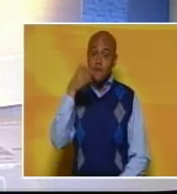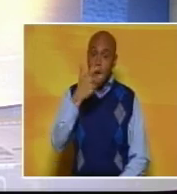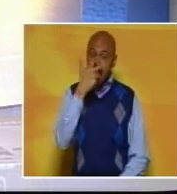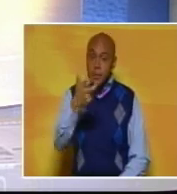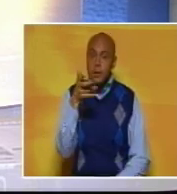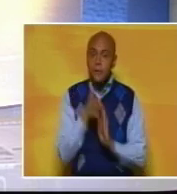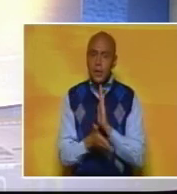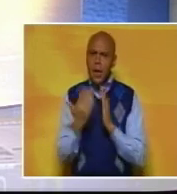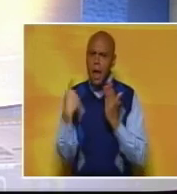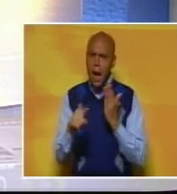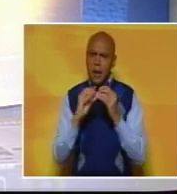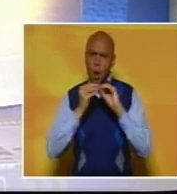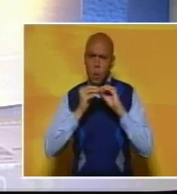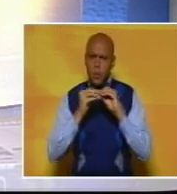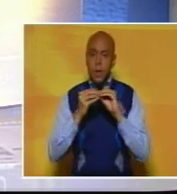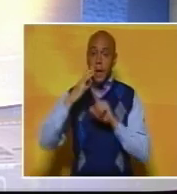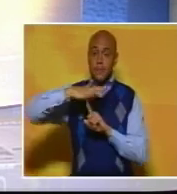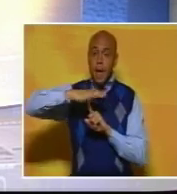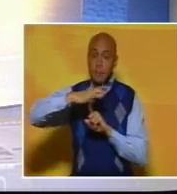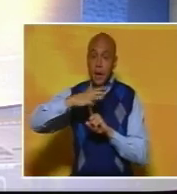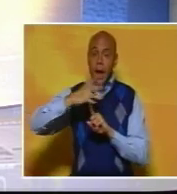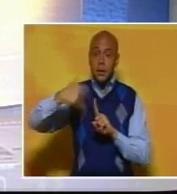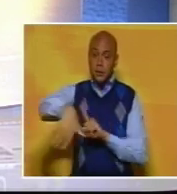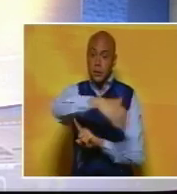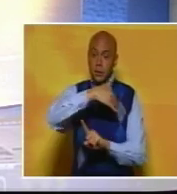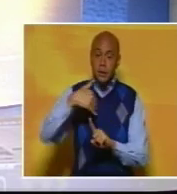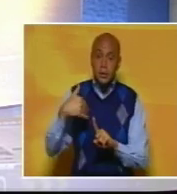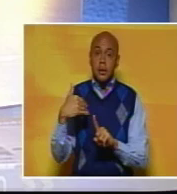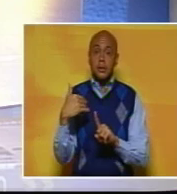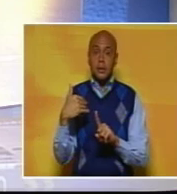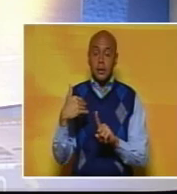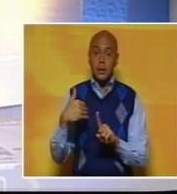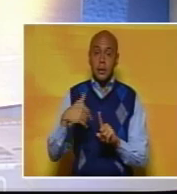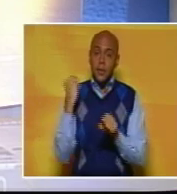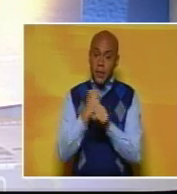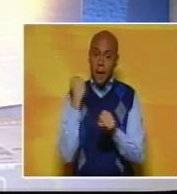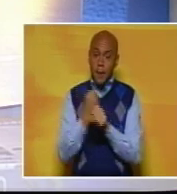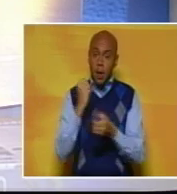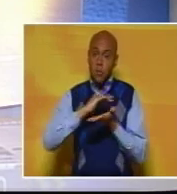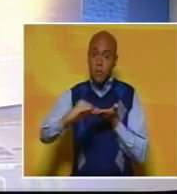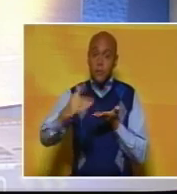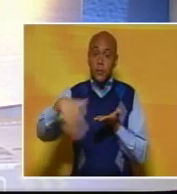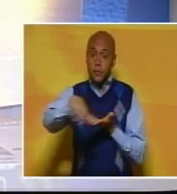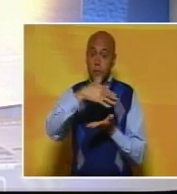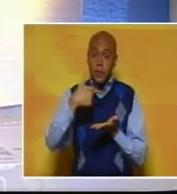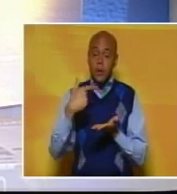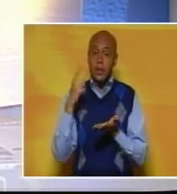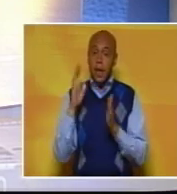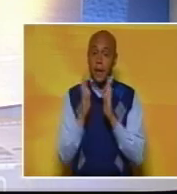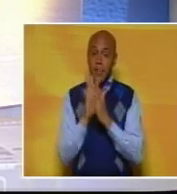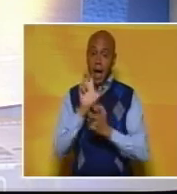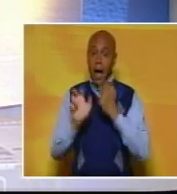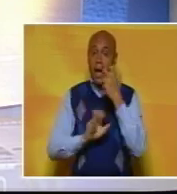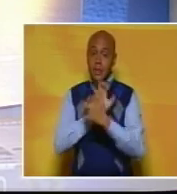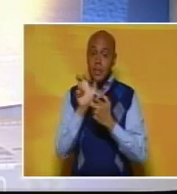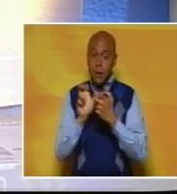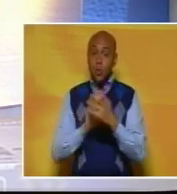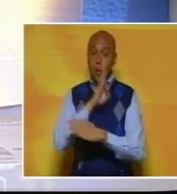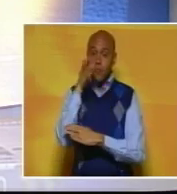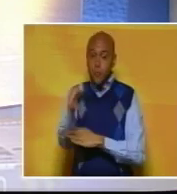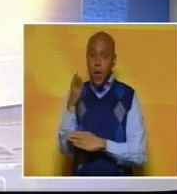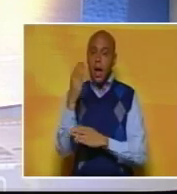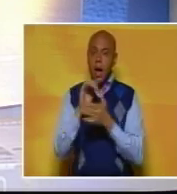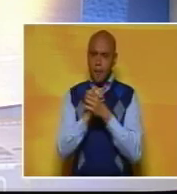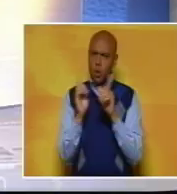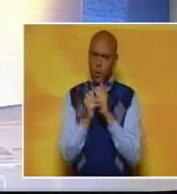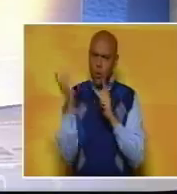avances de la obra en construcción del terminal de pasajeros Capitán Gabriel Volado Zambrano, ubicado en San Jacinto, municipio Girardot. Carla Villegas